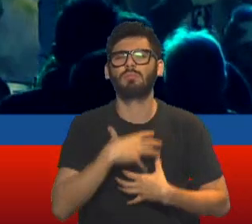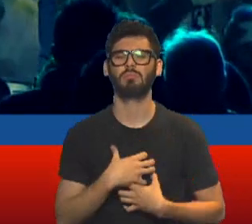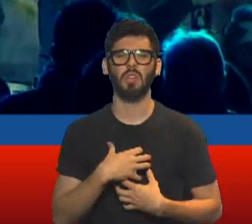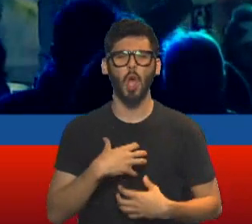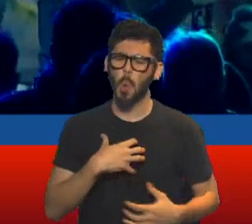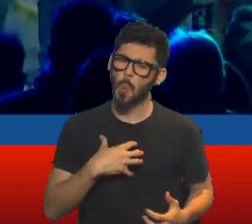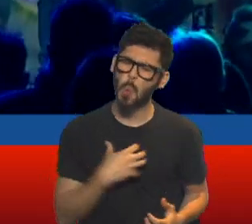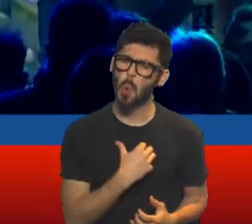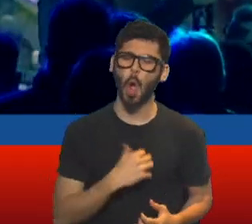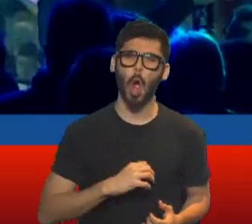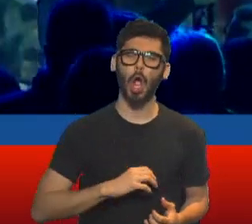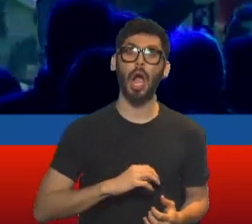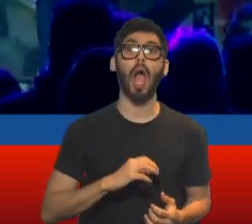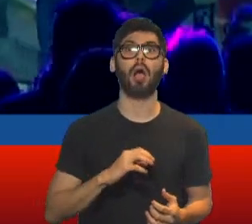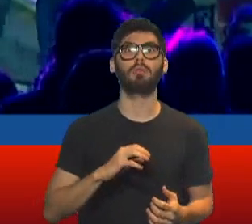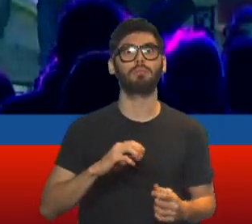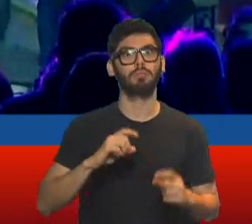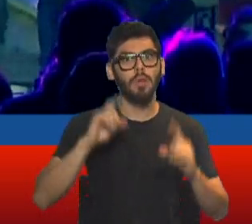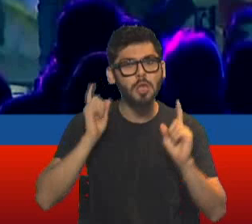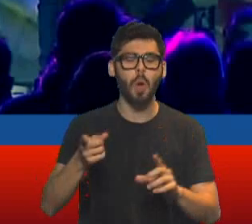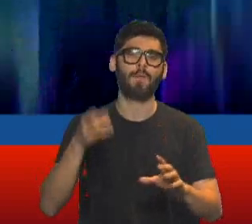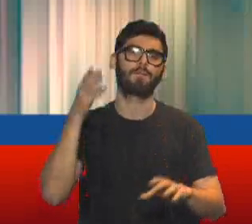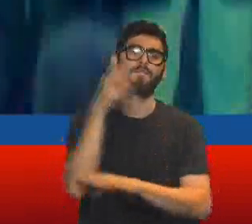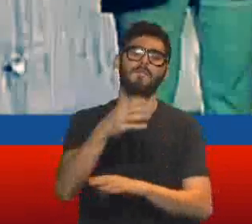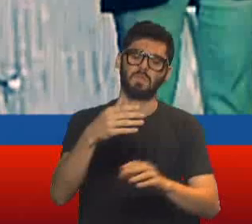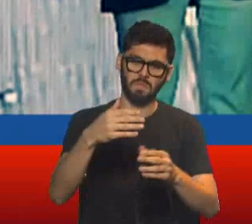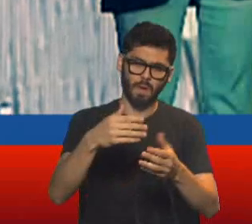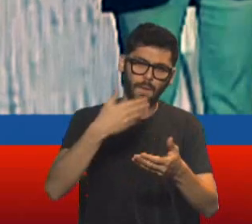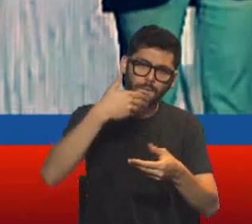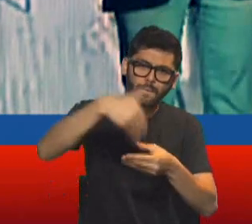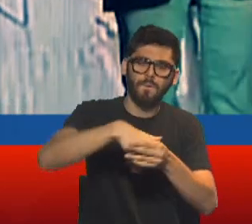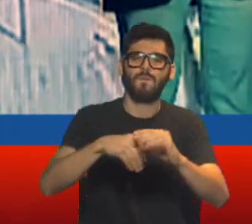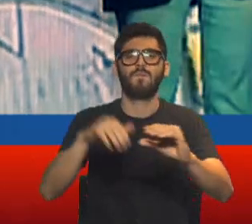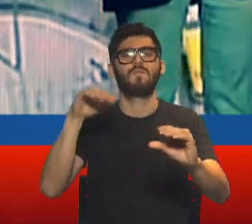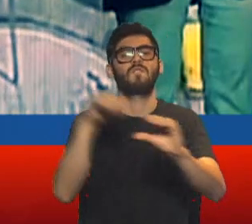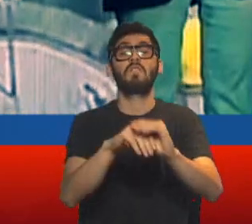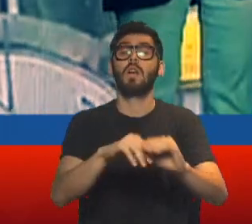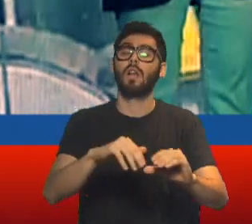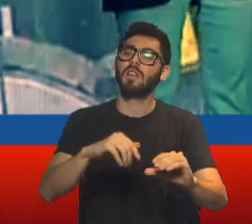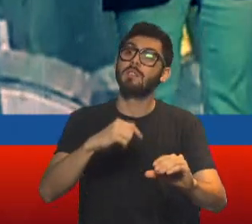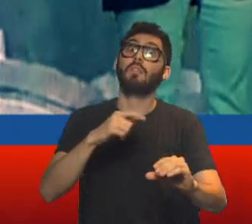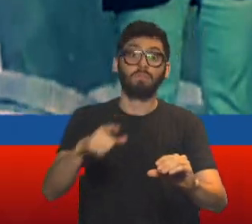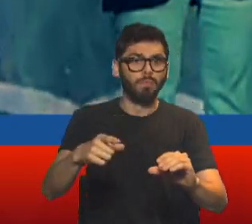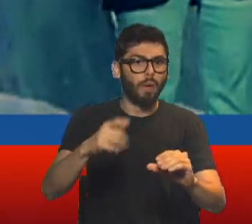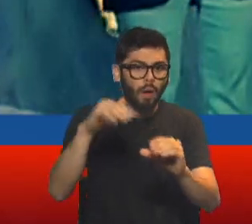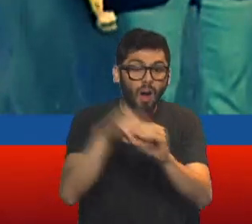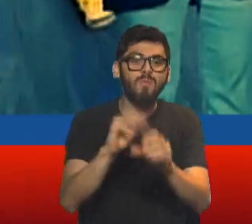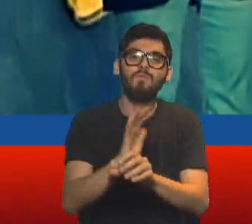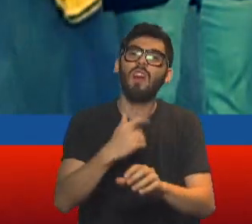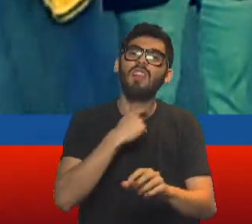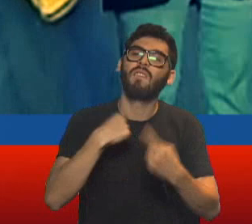bronca, fueron a las urnas y dijeron: queremos algo distinto, queremos vivir